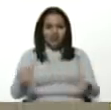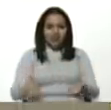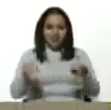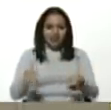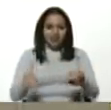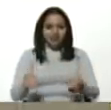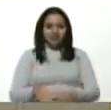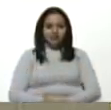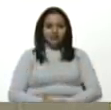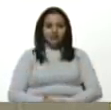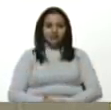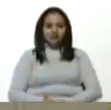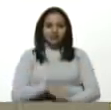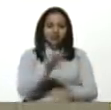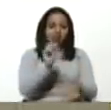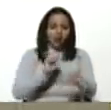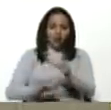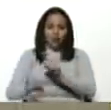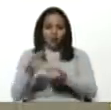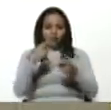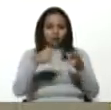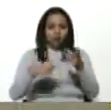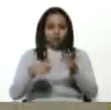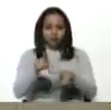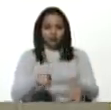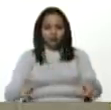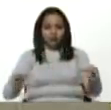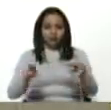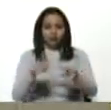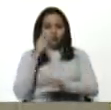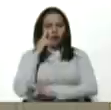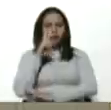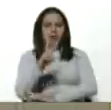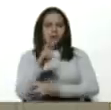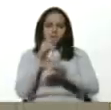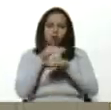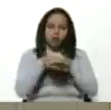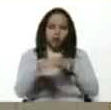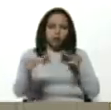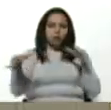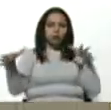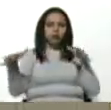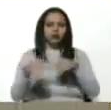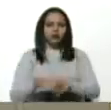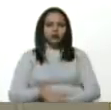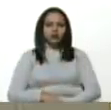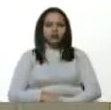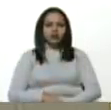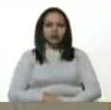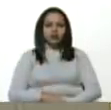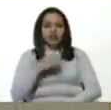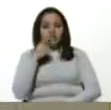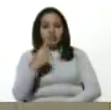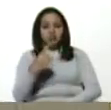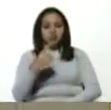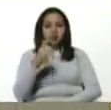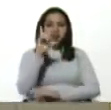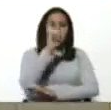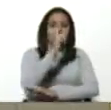pulgas, quien compra mercancía en esa zona. Allí vemos la extensión. Habíamos hablado del corredor